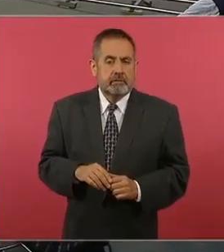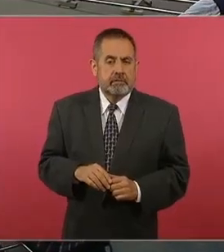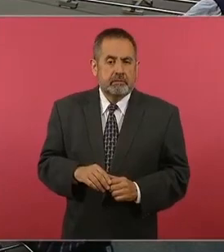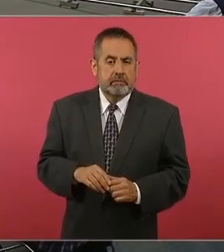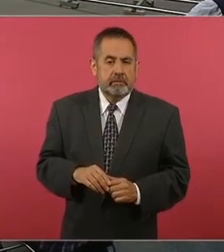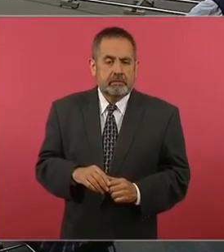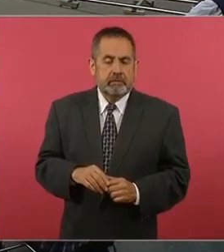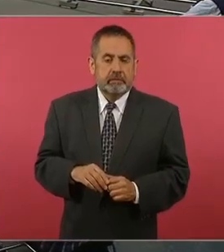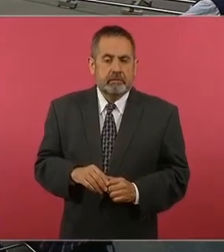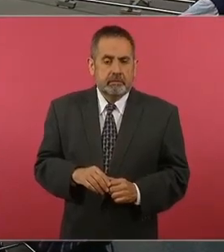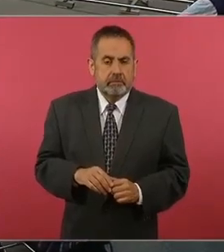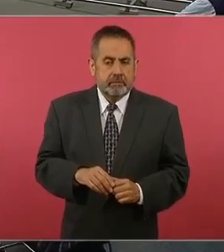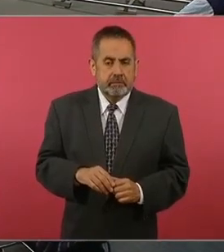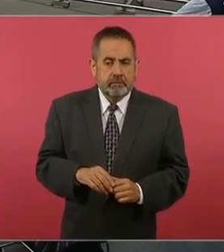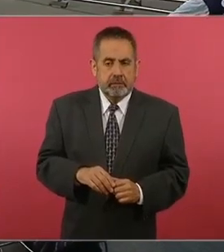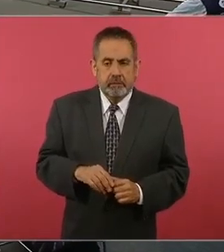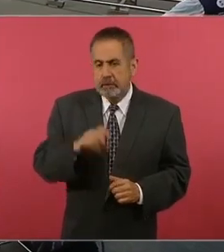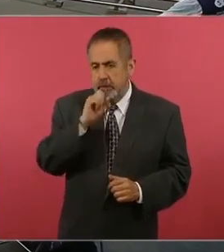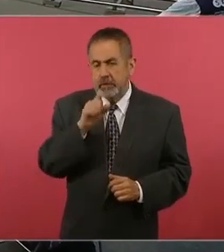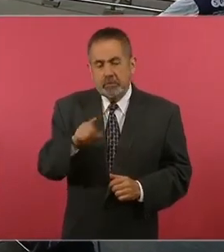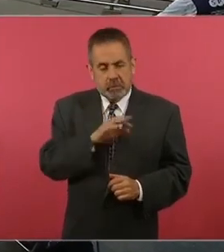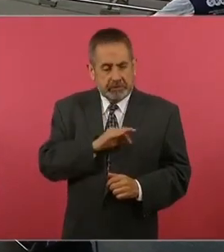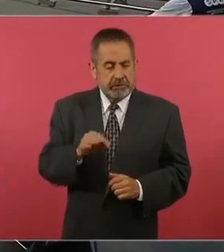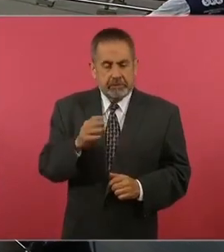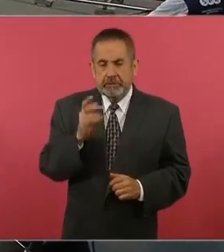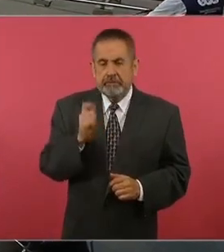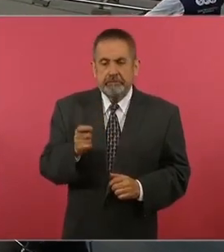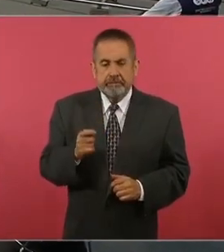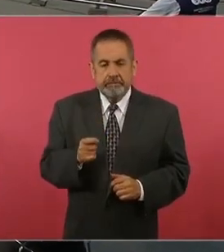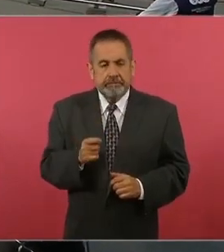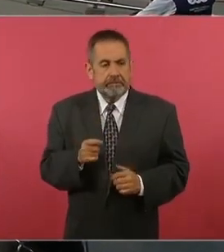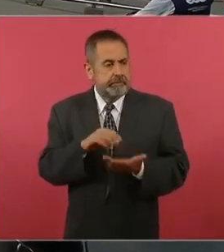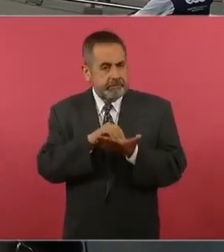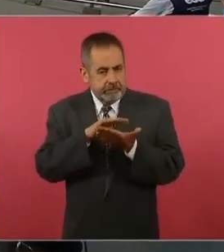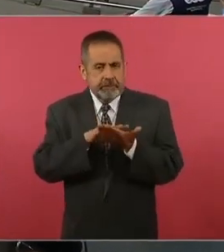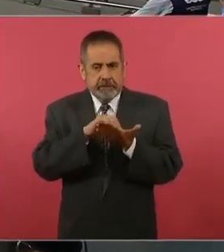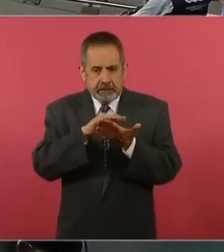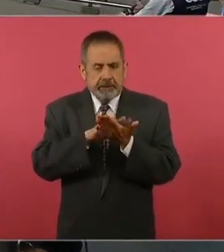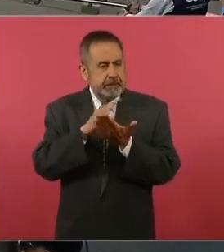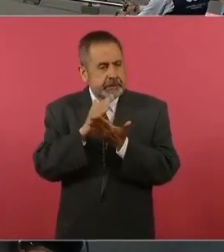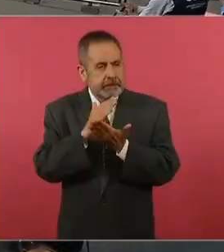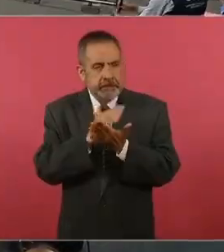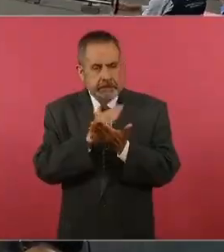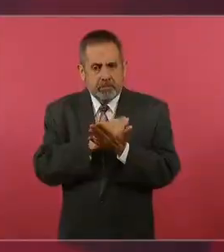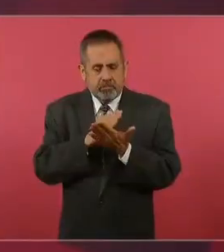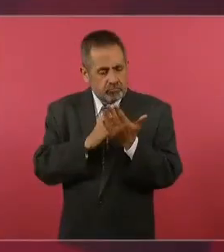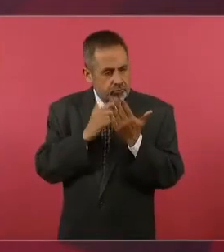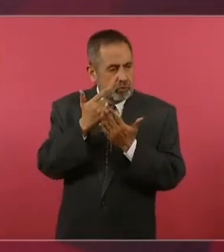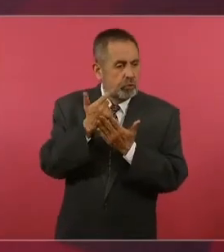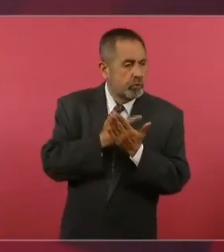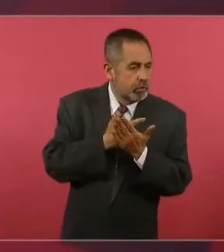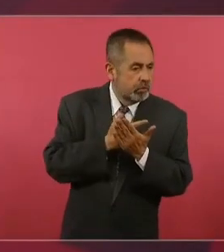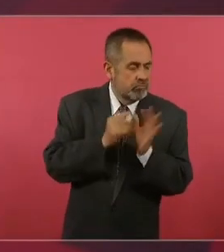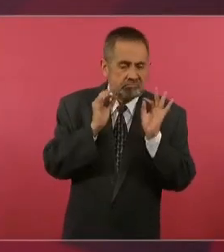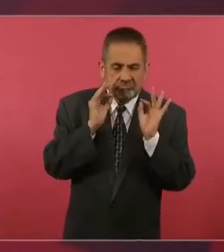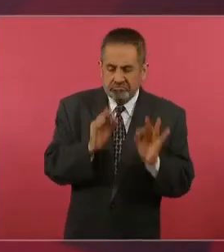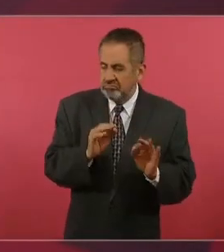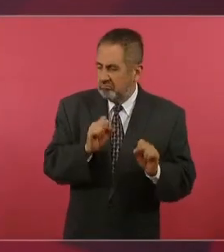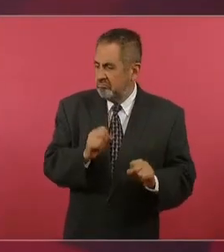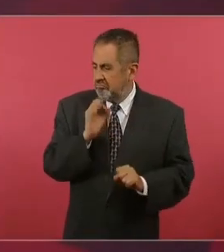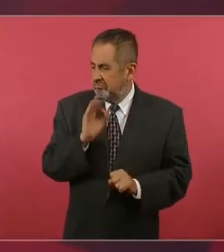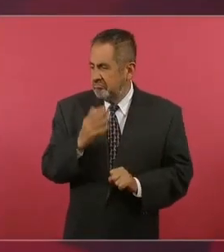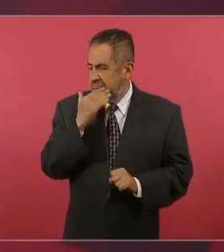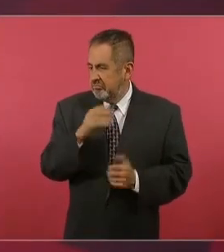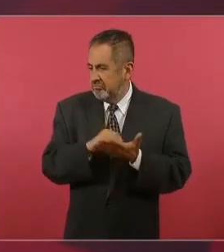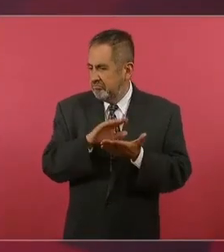logramos que haya un registro confiable,